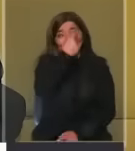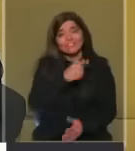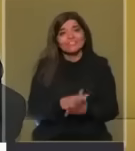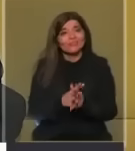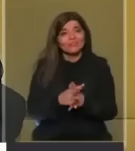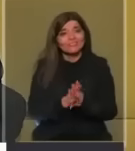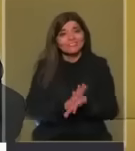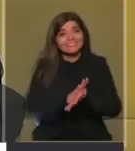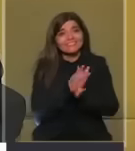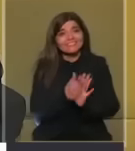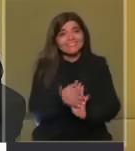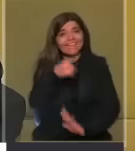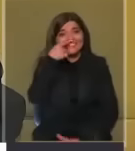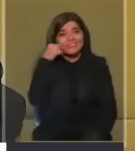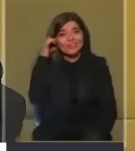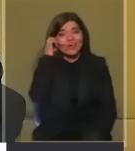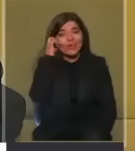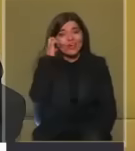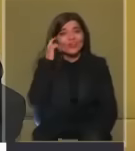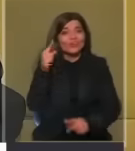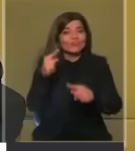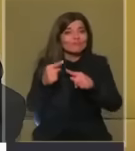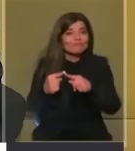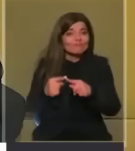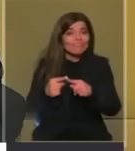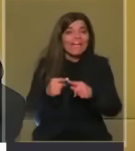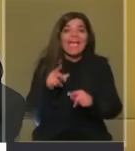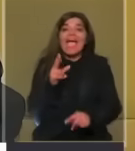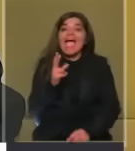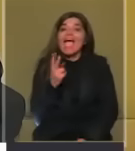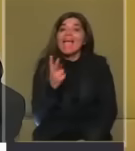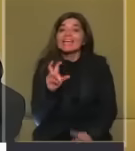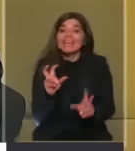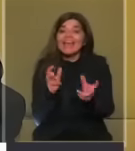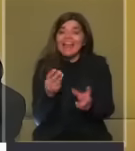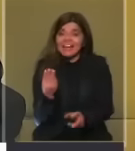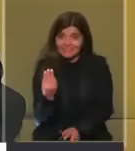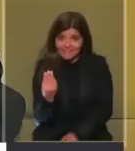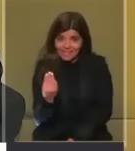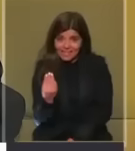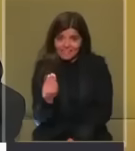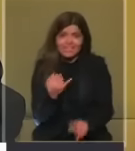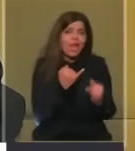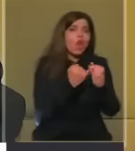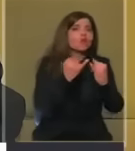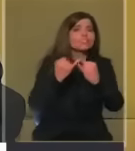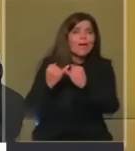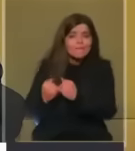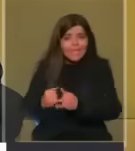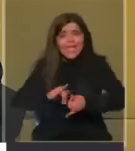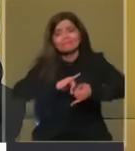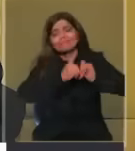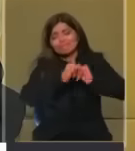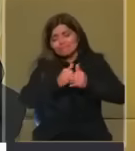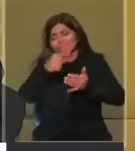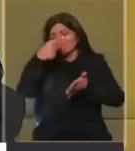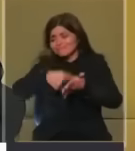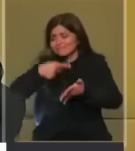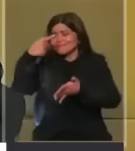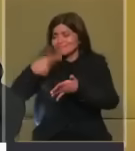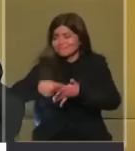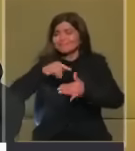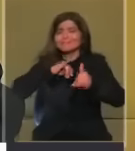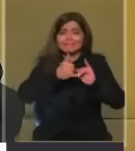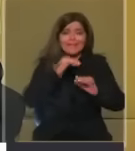de todos. Cancillería, Canal 13. Amigos, unos mensajes,